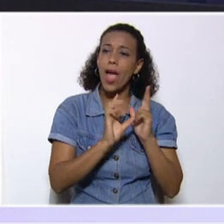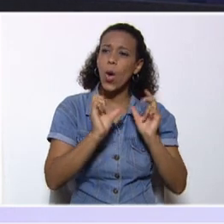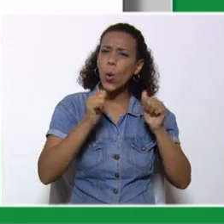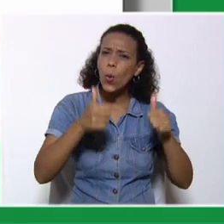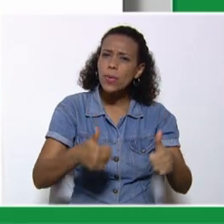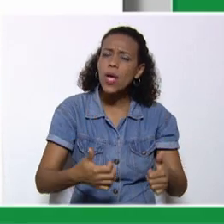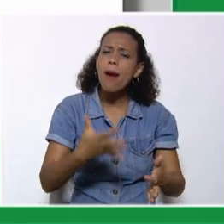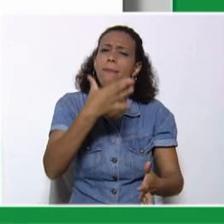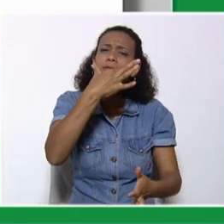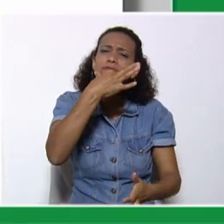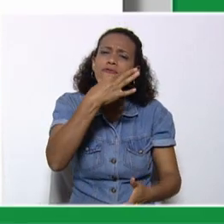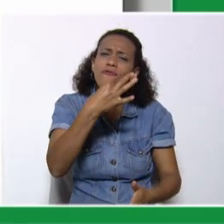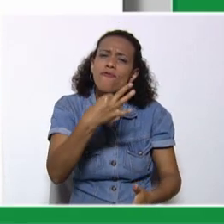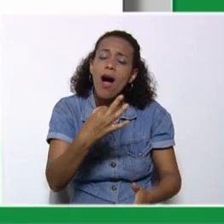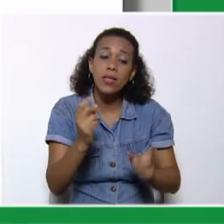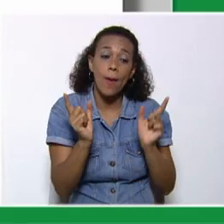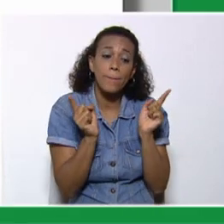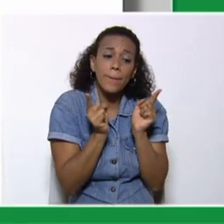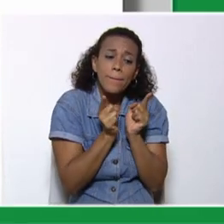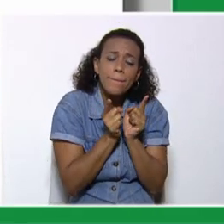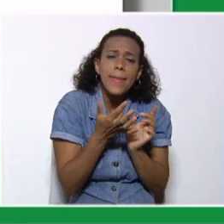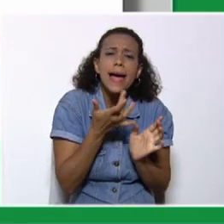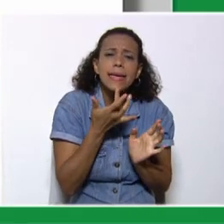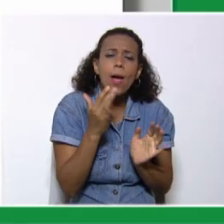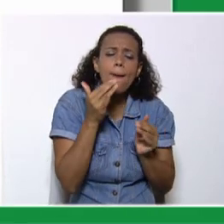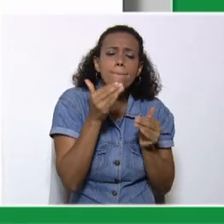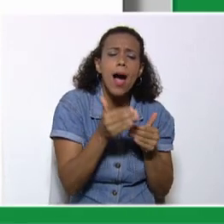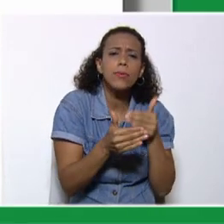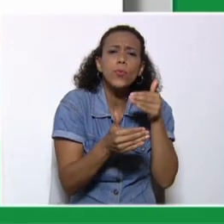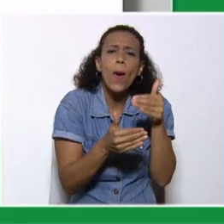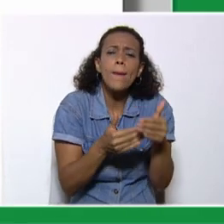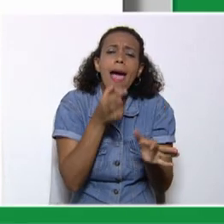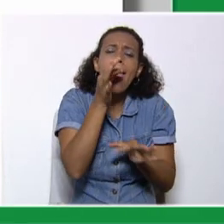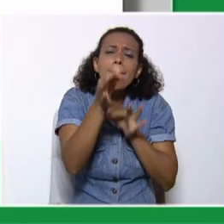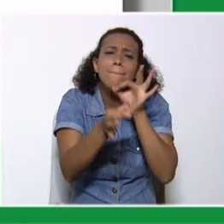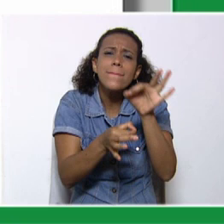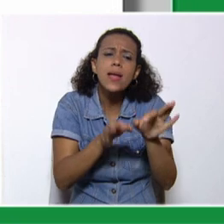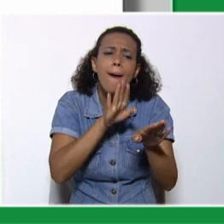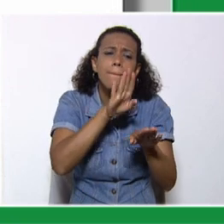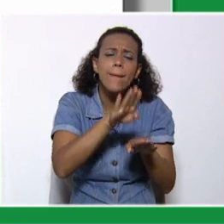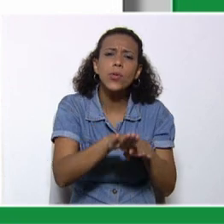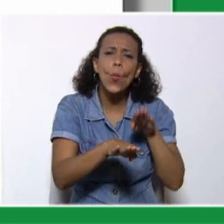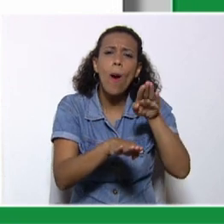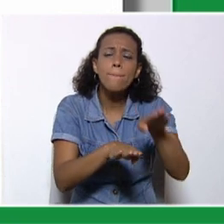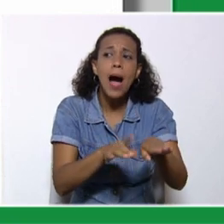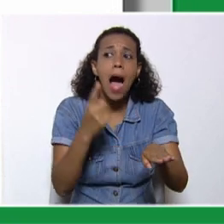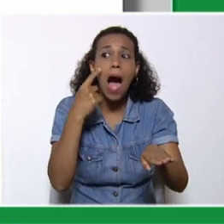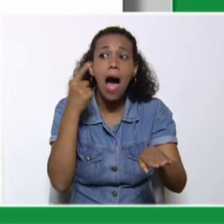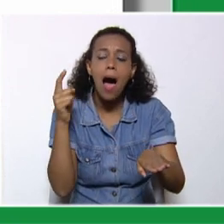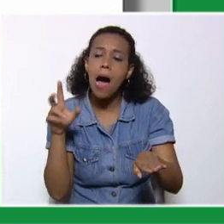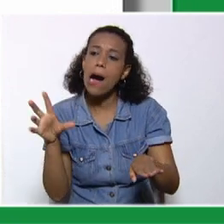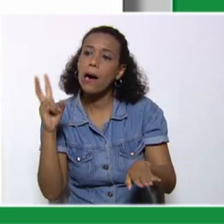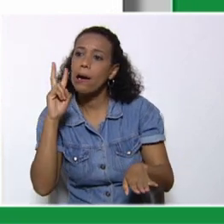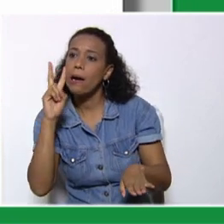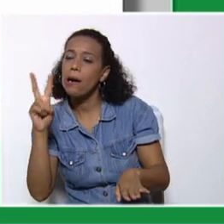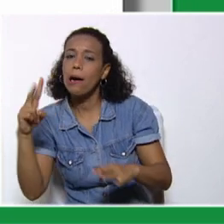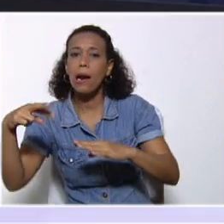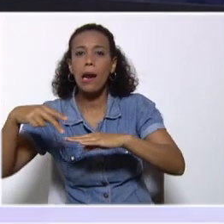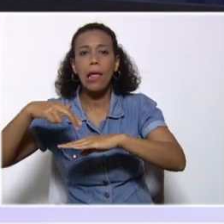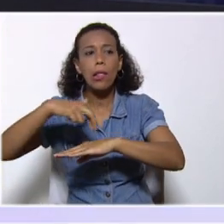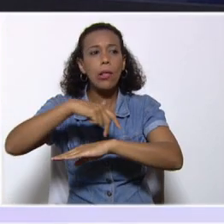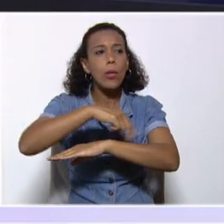inicia de lo más sencillo a lo más complejo, paso a paso. Explique para que entonces el recorrido se vaya dando por toda la